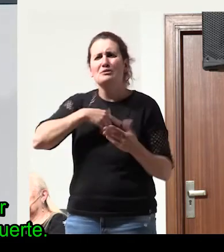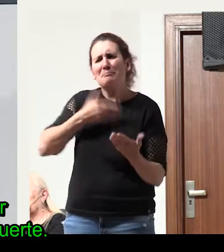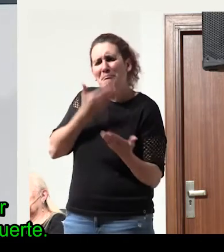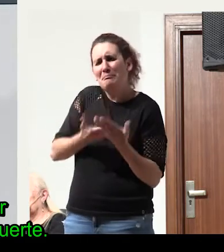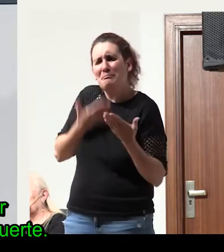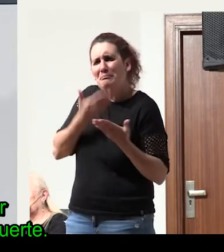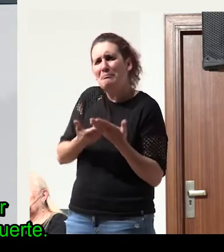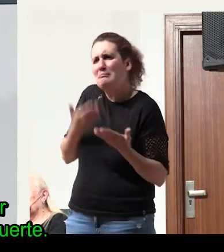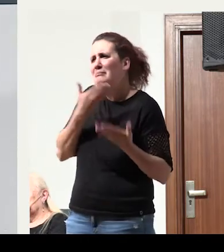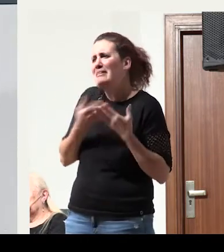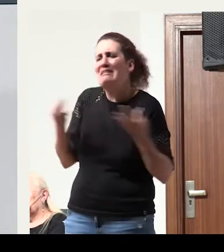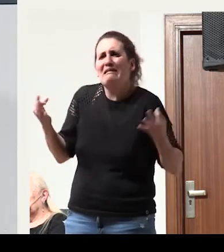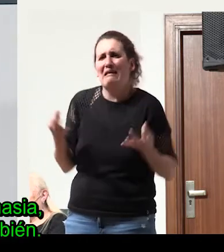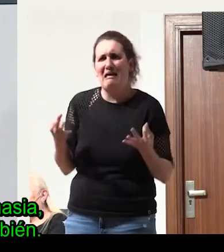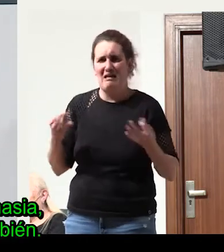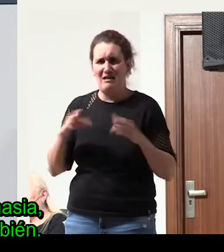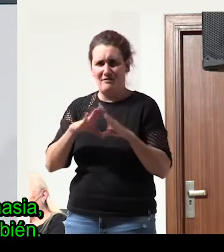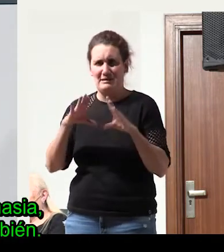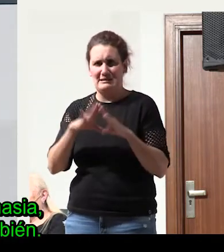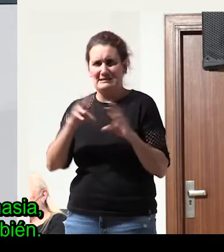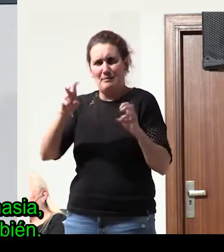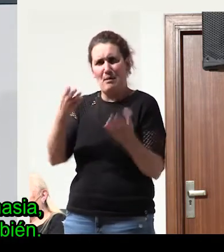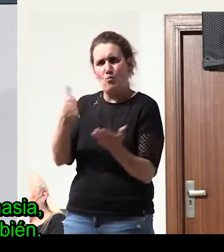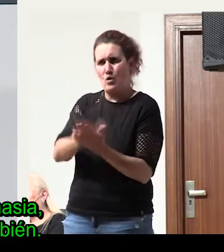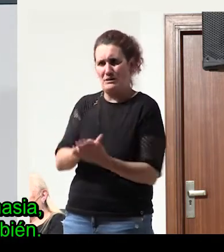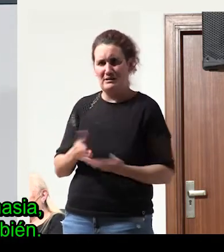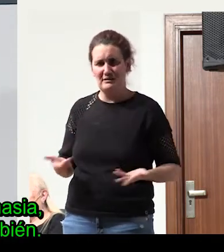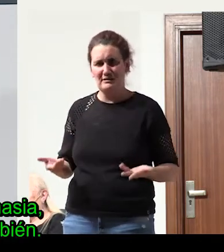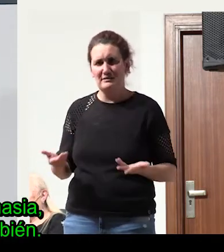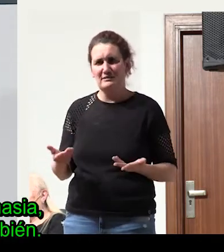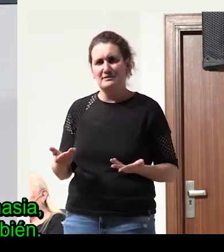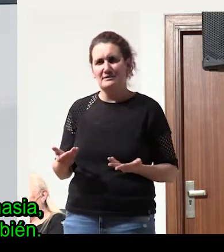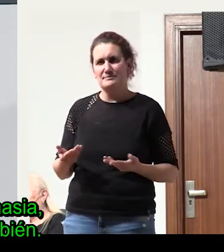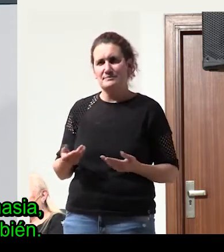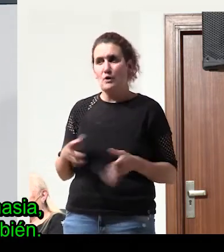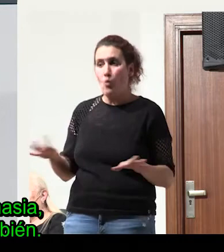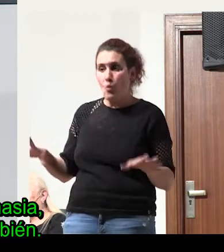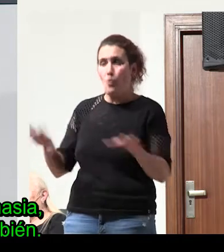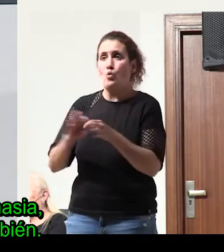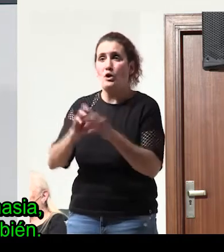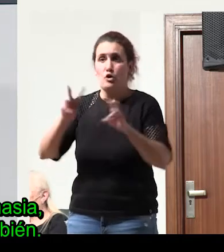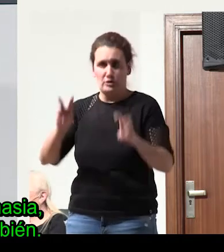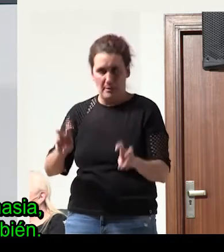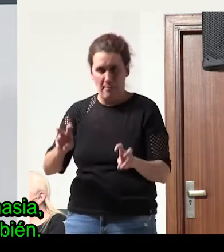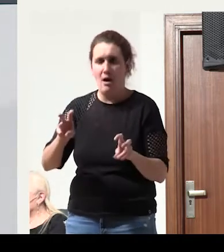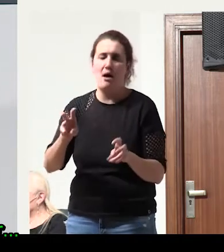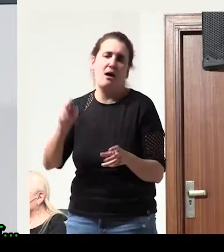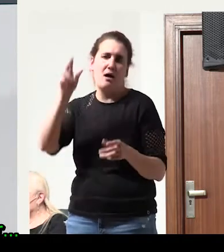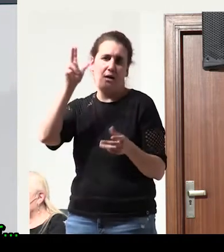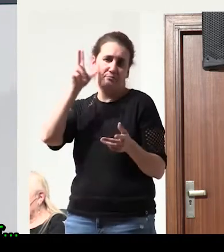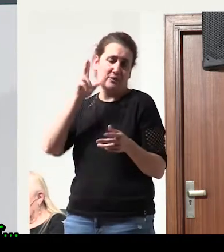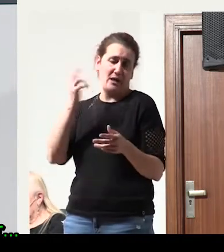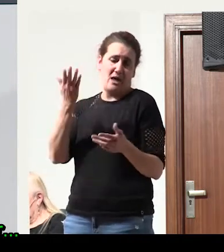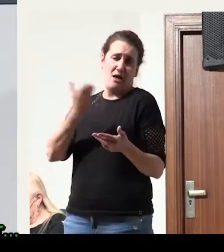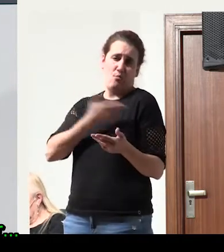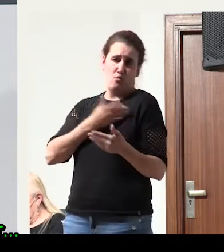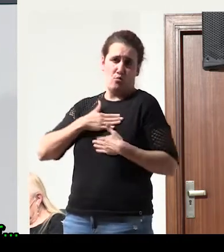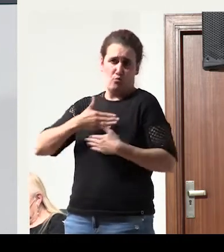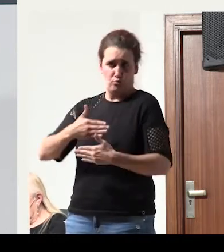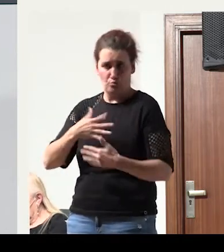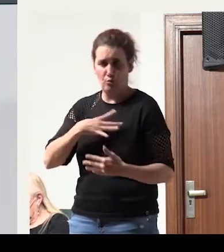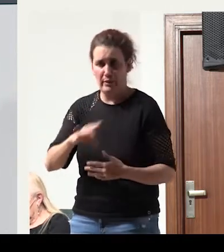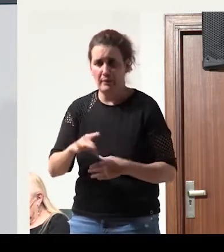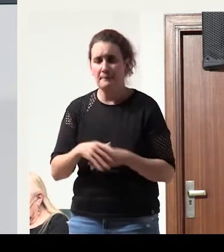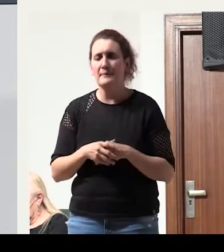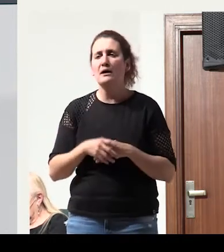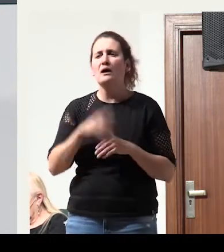tema de la muerte, unido a todo el tema de la eutanasia, por supuesto, pero más allá también, ¿no? ¿Qué más se puede reivindicar